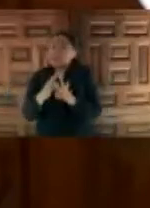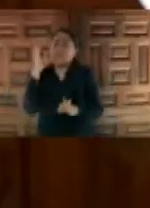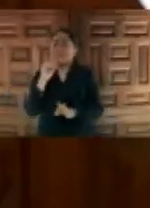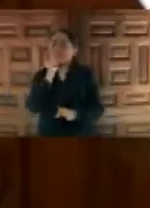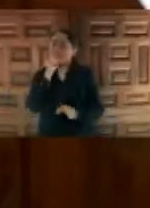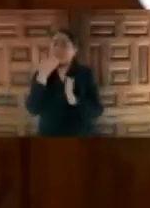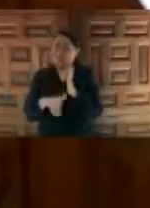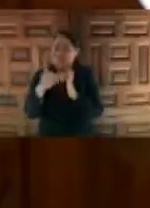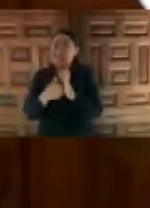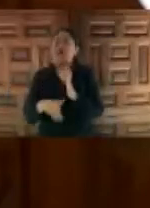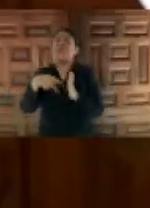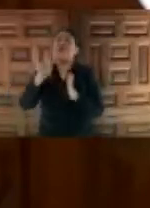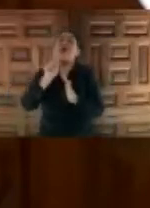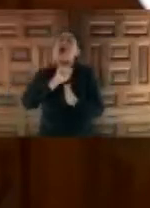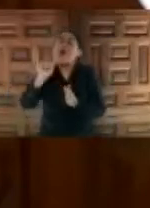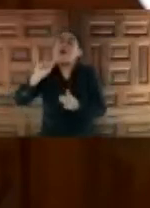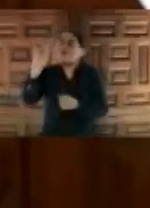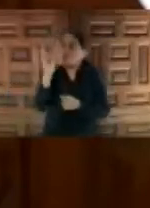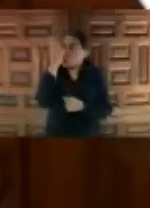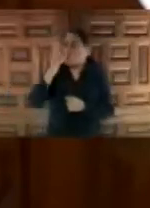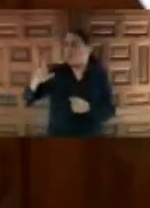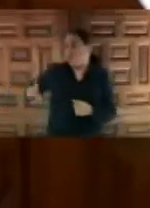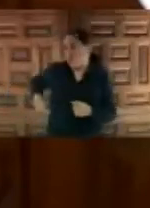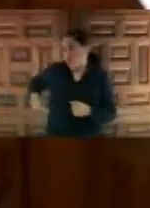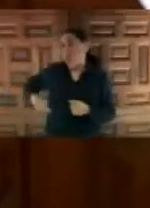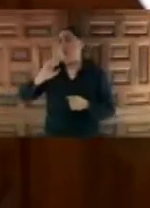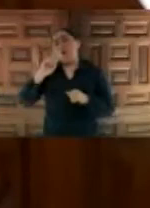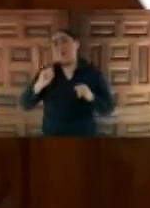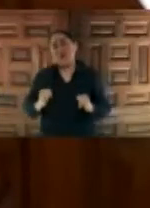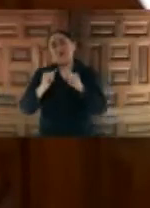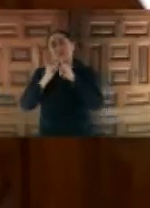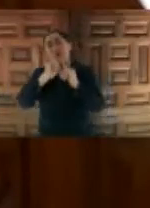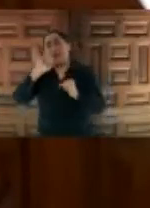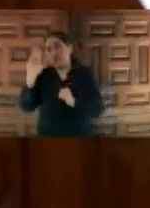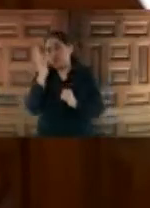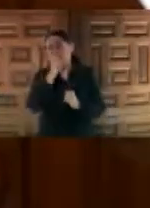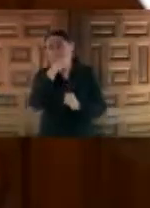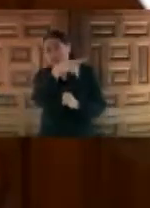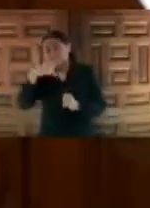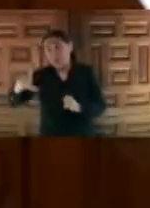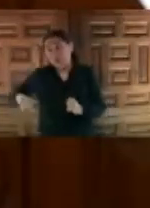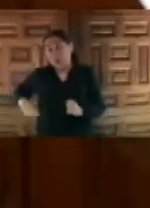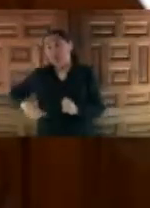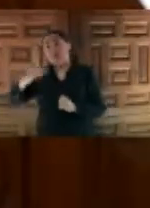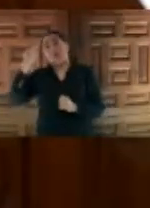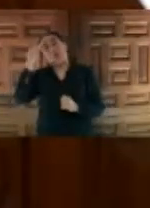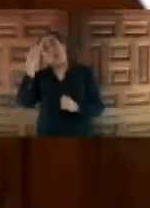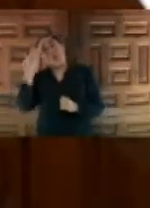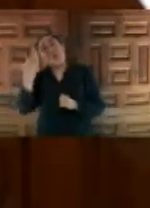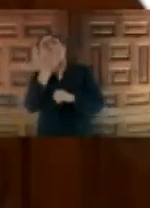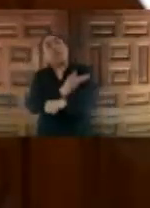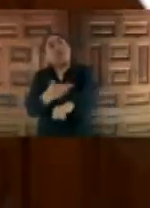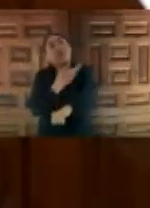decir que hemos vivido las universidades públicas y creo que en general las instituciones de educación superior públicas, la burocratización y la